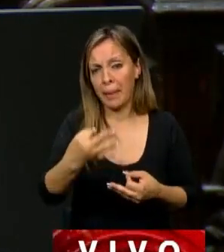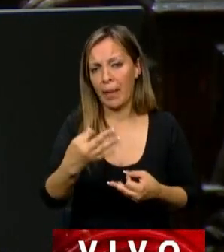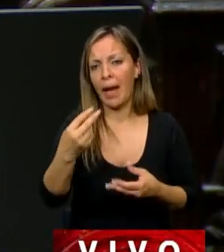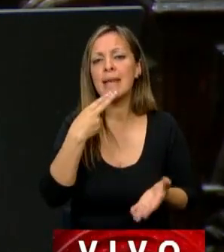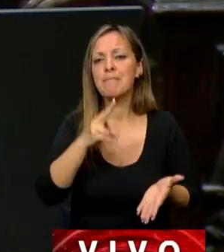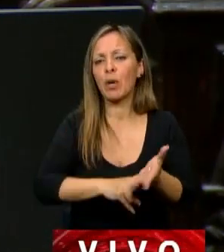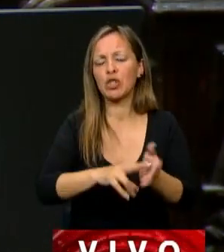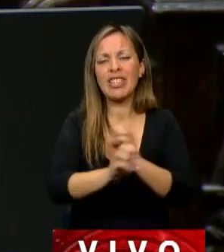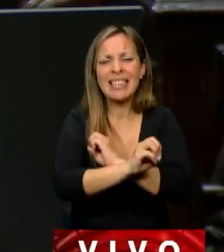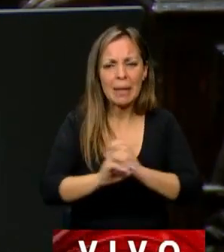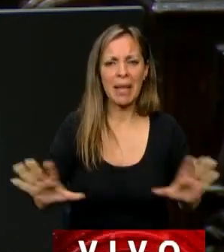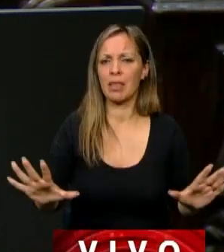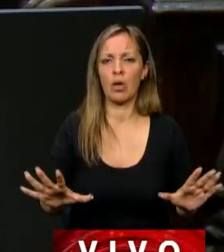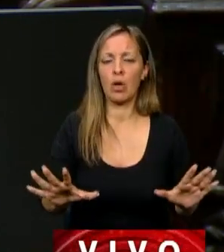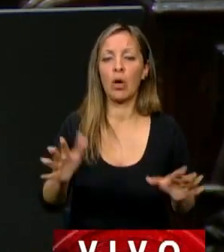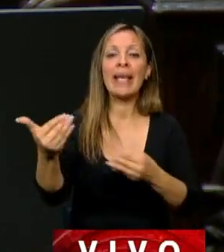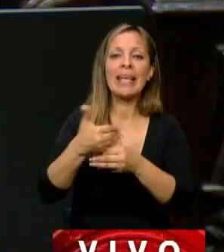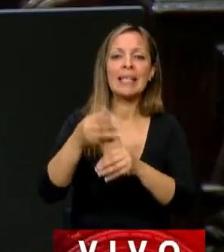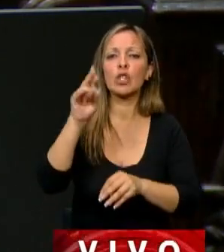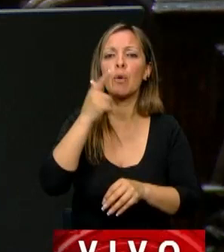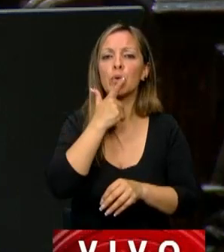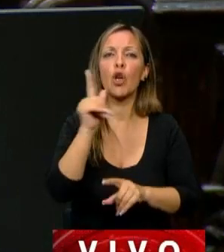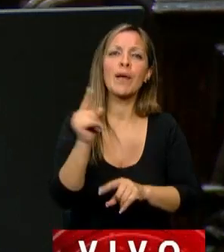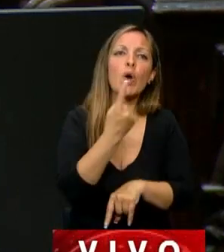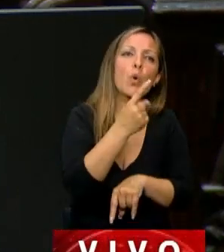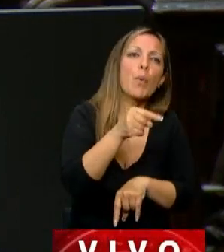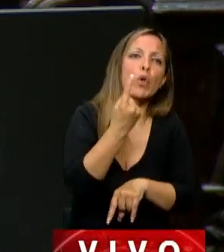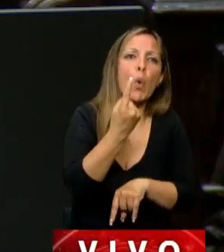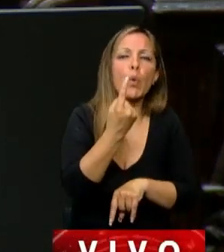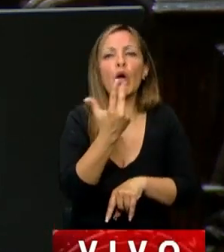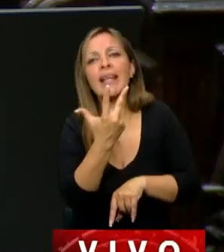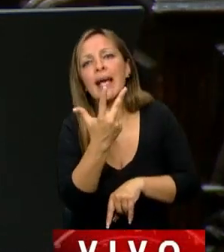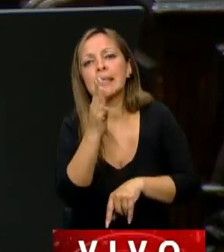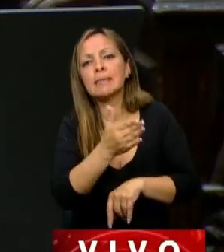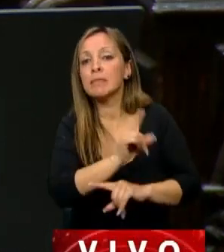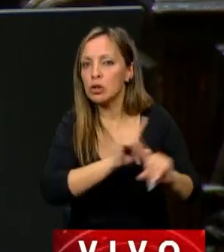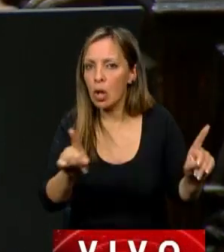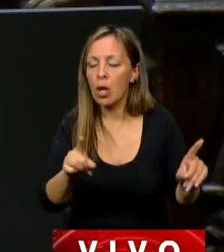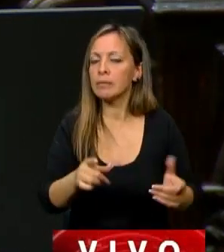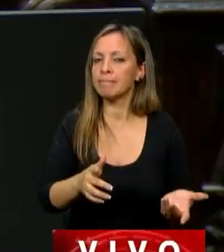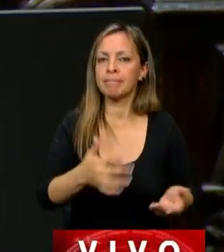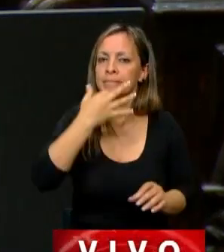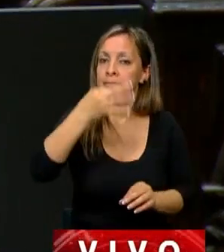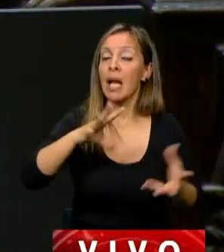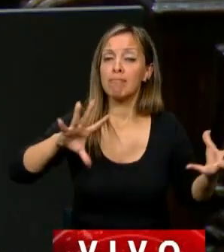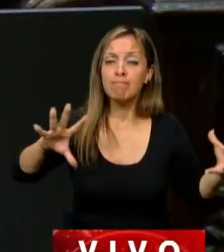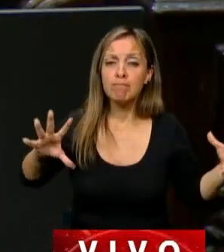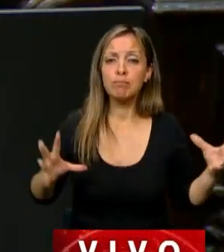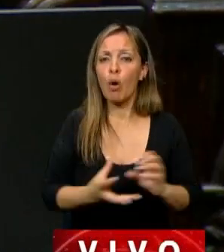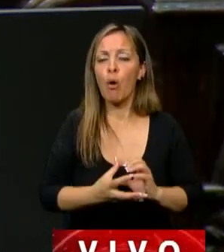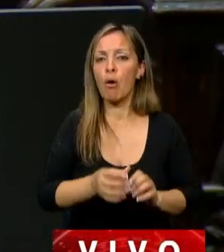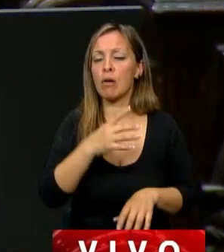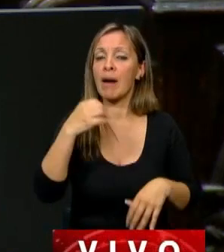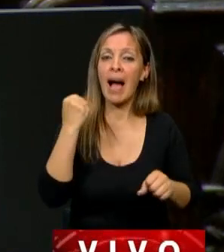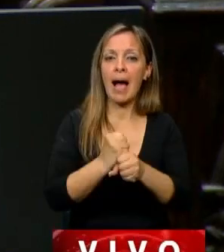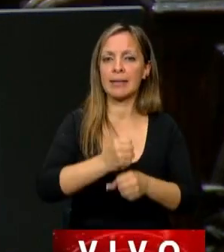tiene un efecto cascada que no es 0.1, 1,5, 3, termina afectando por un eslabonamiento productivo a